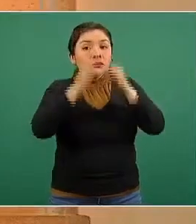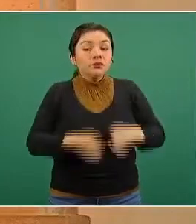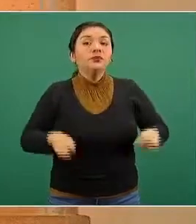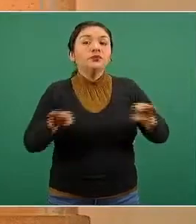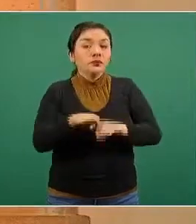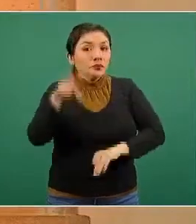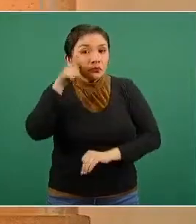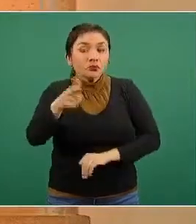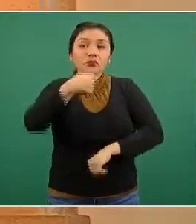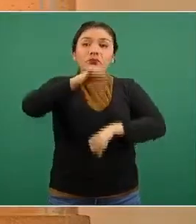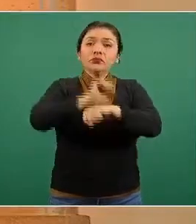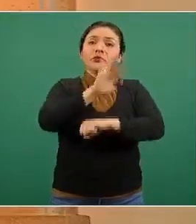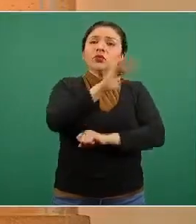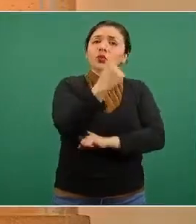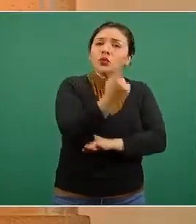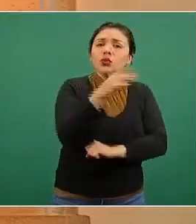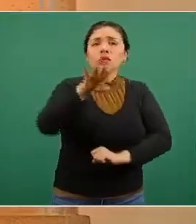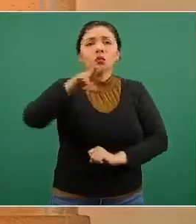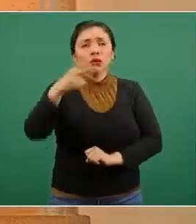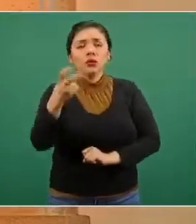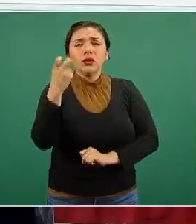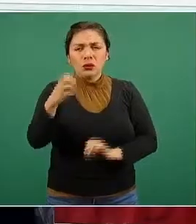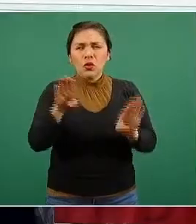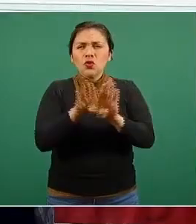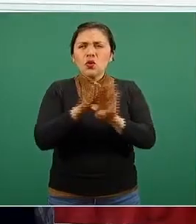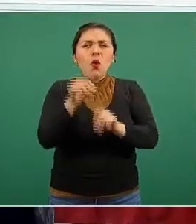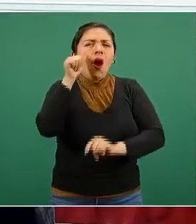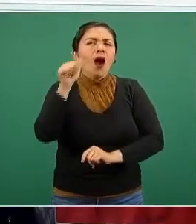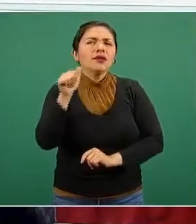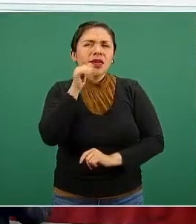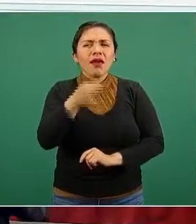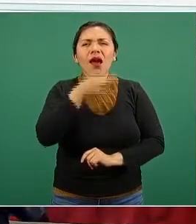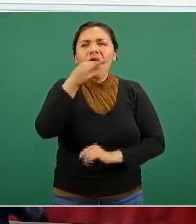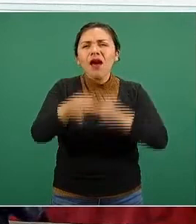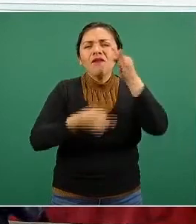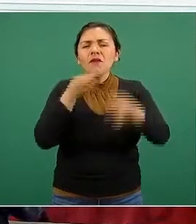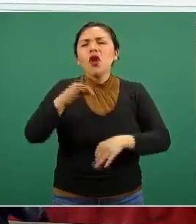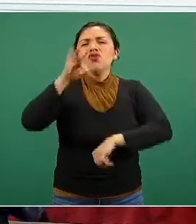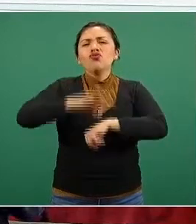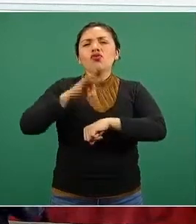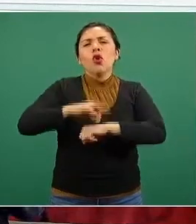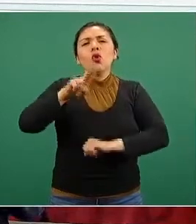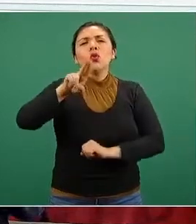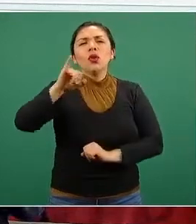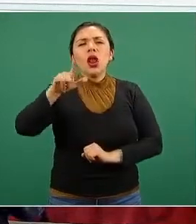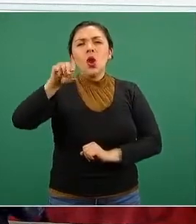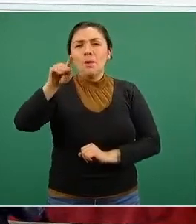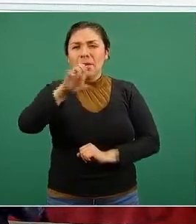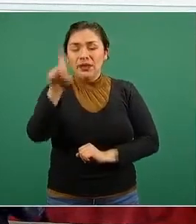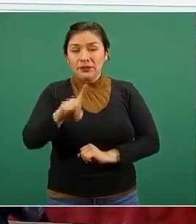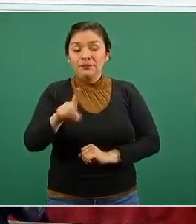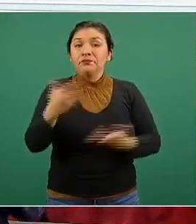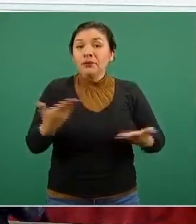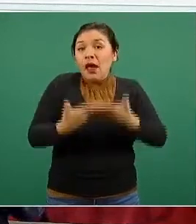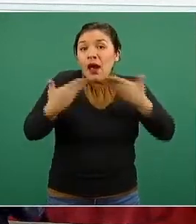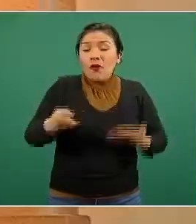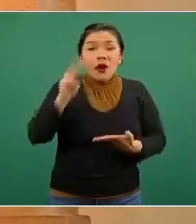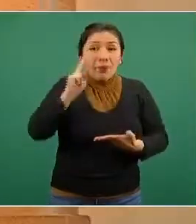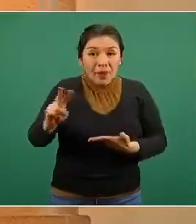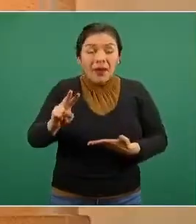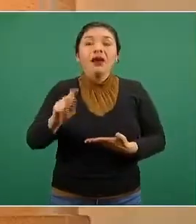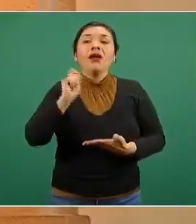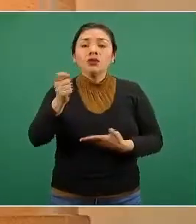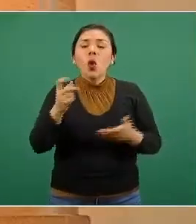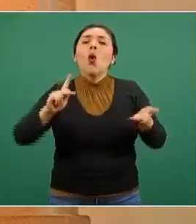importante entre la 51 y la 52, como lo mencionaba ayer el doctor Ruy López Ridaura, pues bueno, el día de hoy abrimos